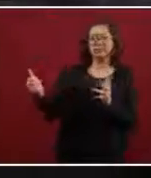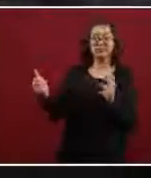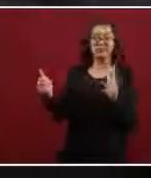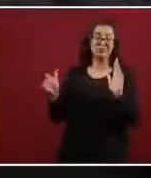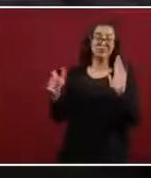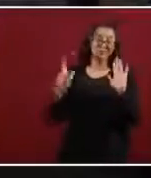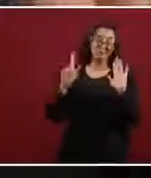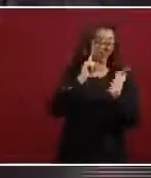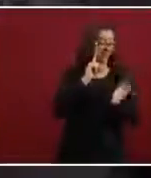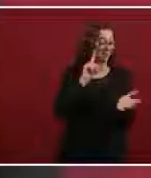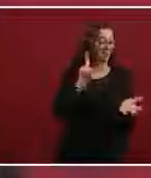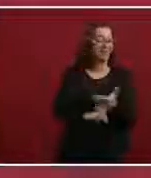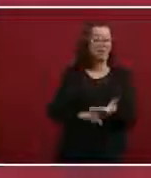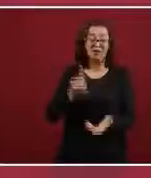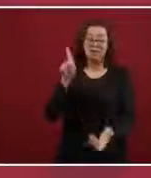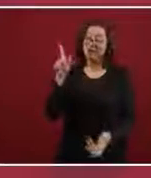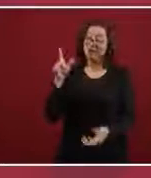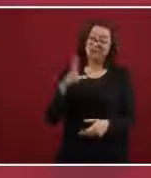tener ahí